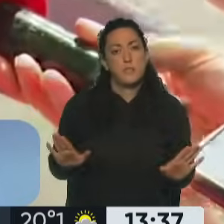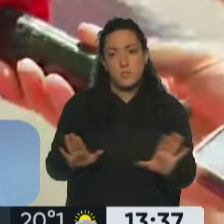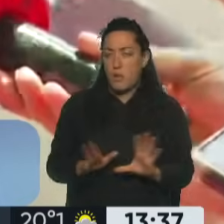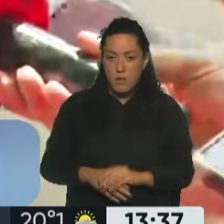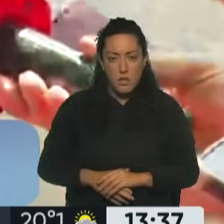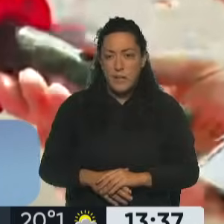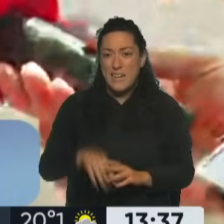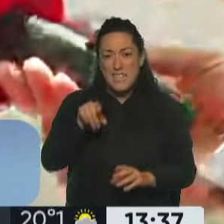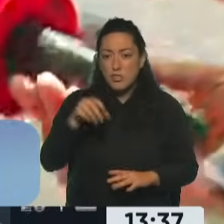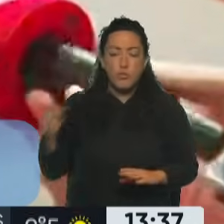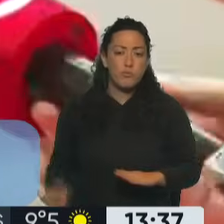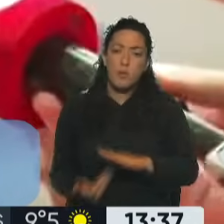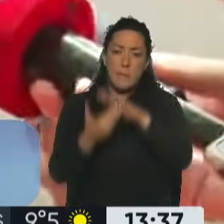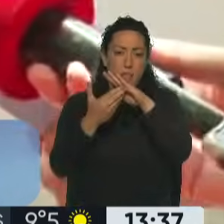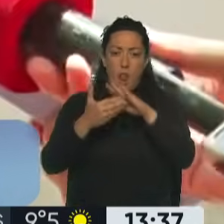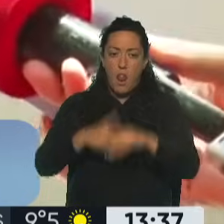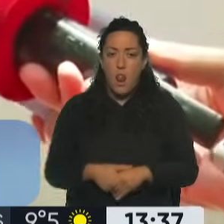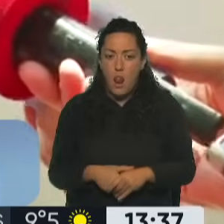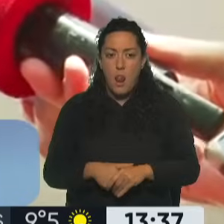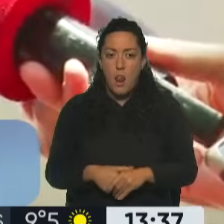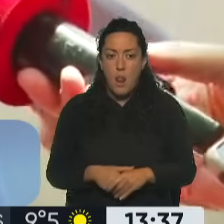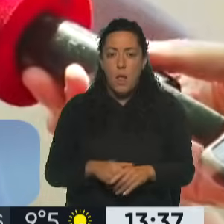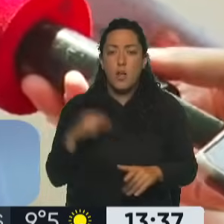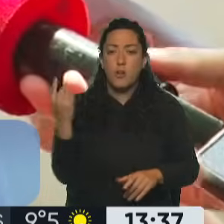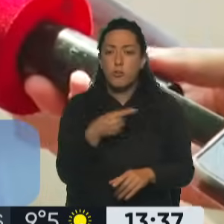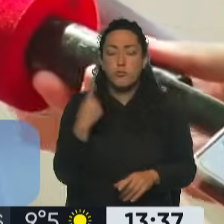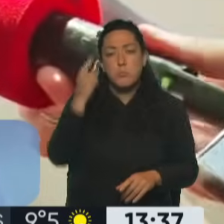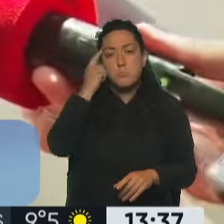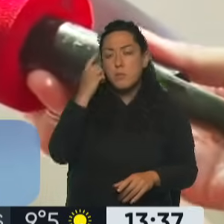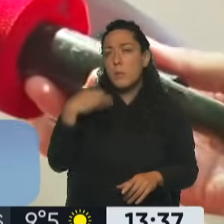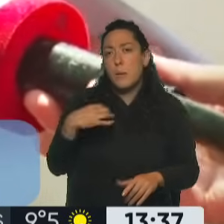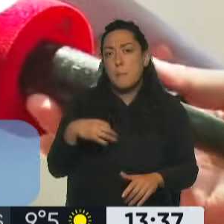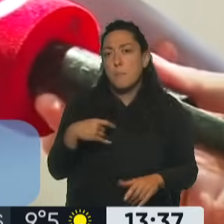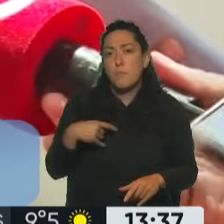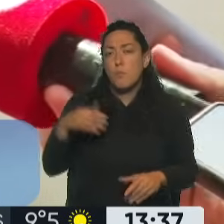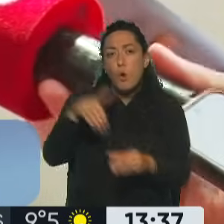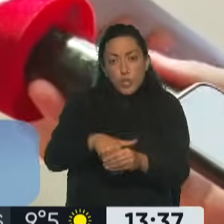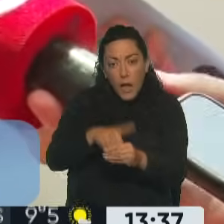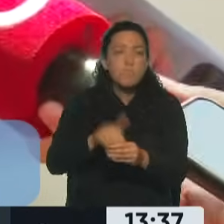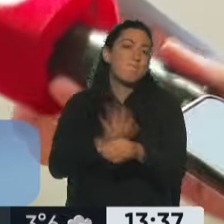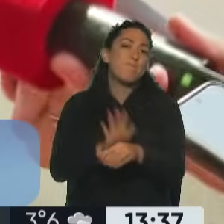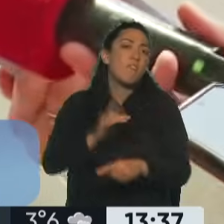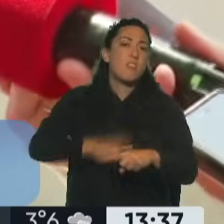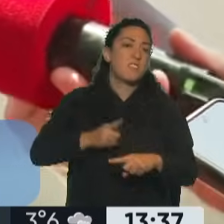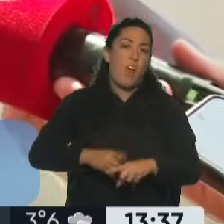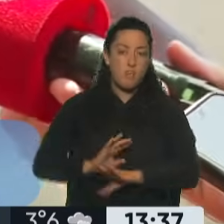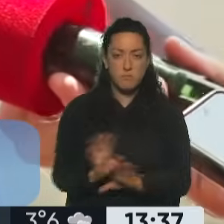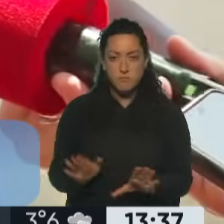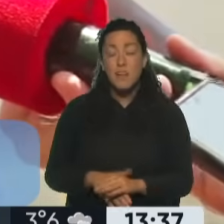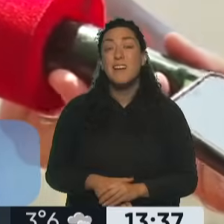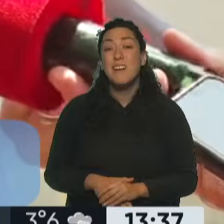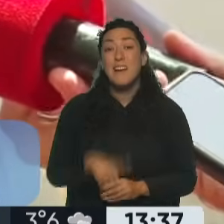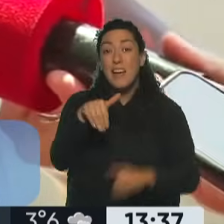que es fundamental. Creo que debe ser una fiesta como cada vez que venimos a votar, pero esta